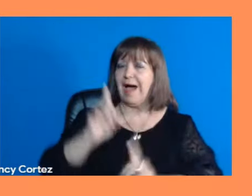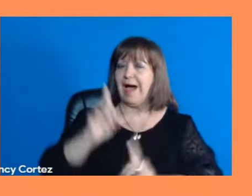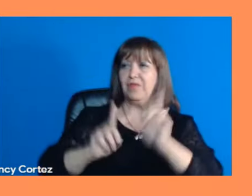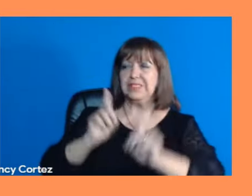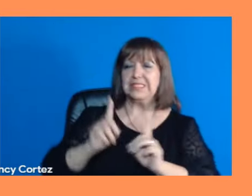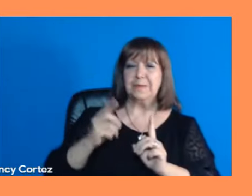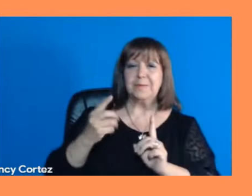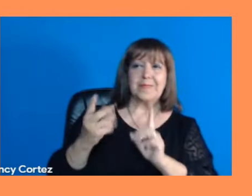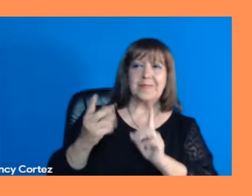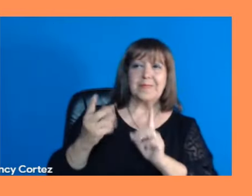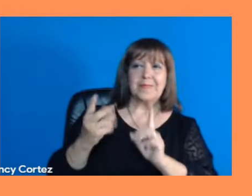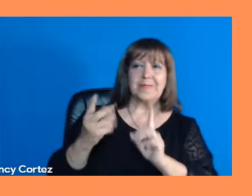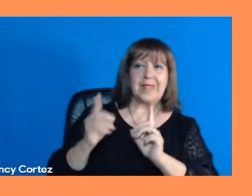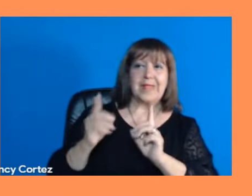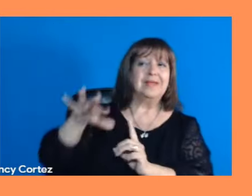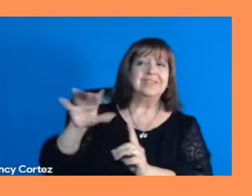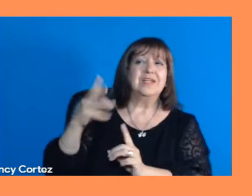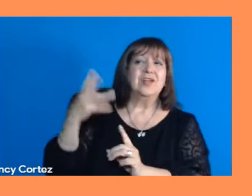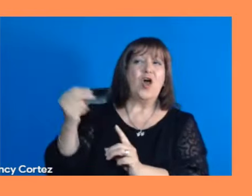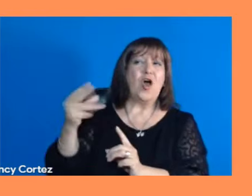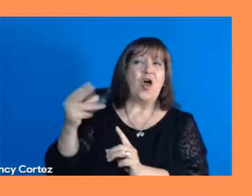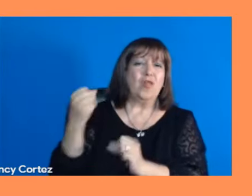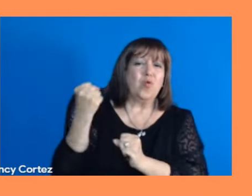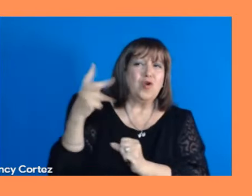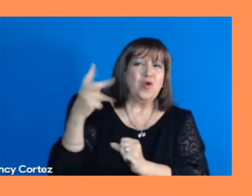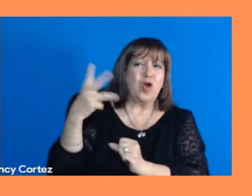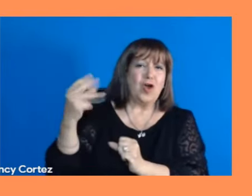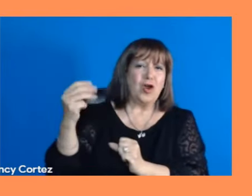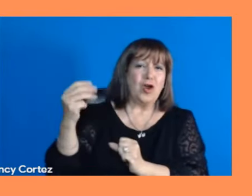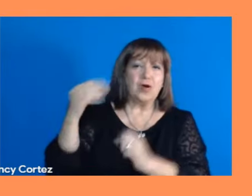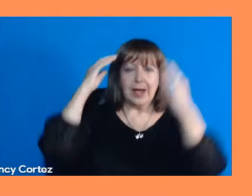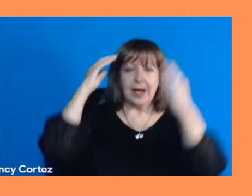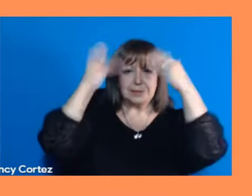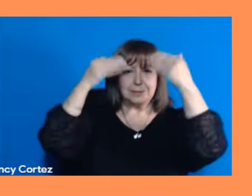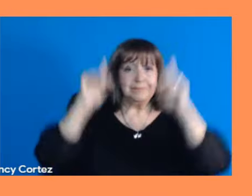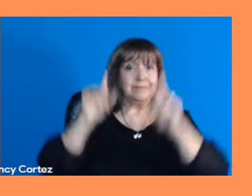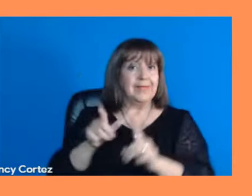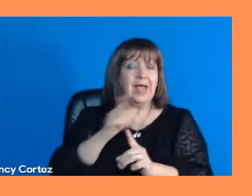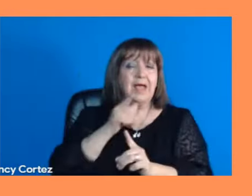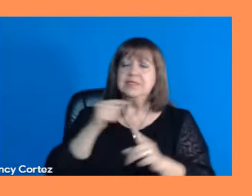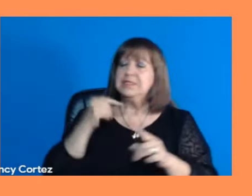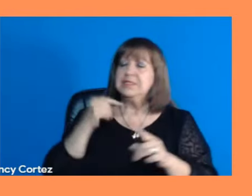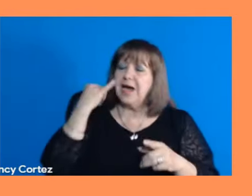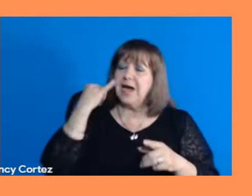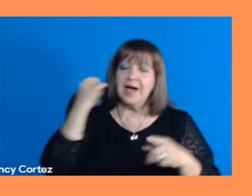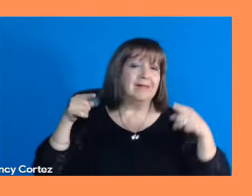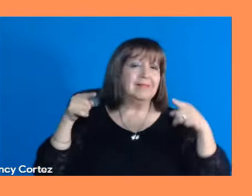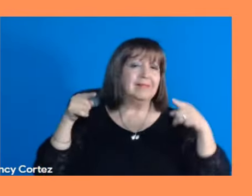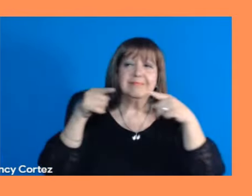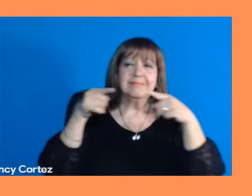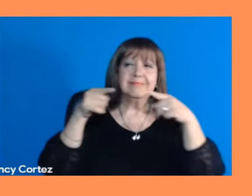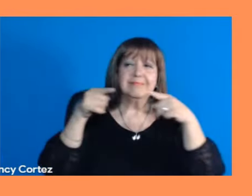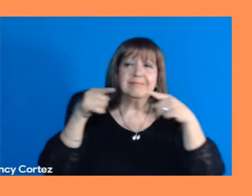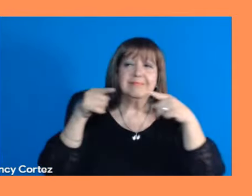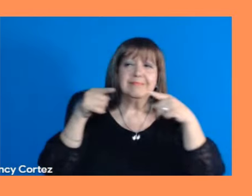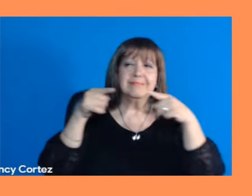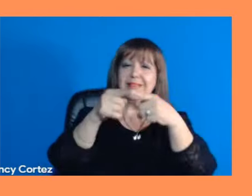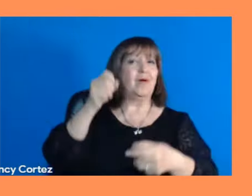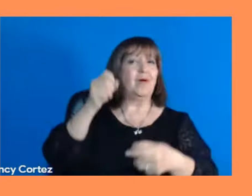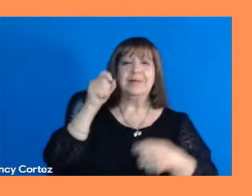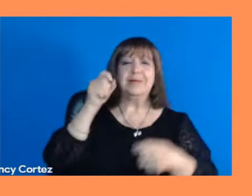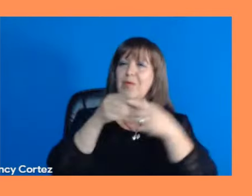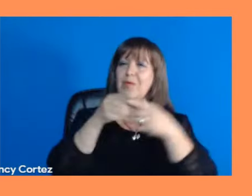conservadores. Su perspectiva integral y transversal, su enfoque en derechos humanos, género y diversidad debe